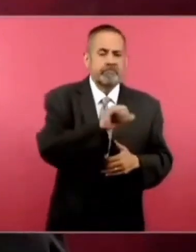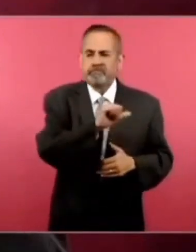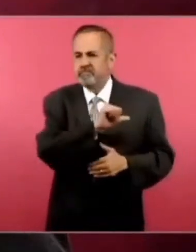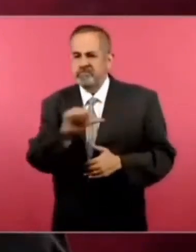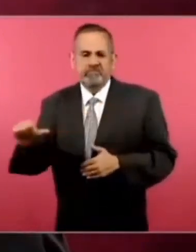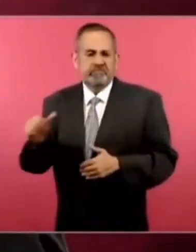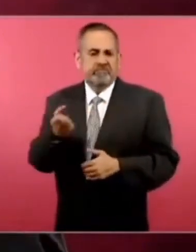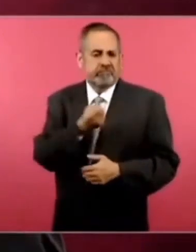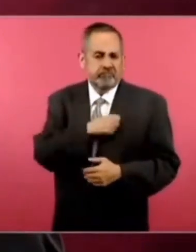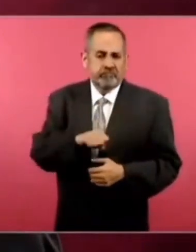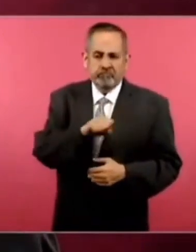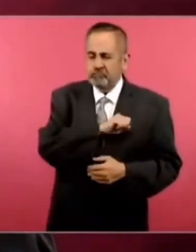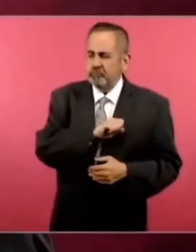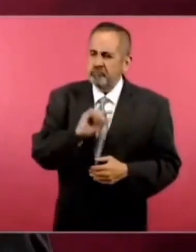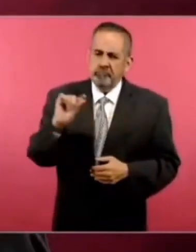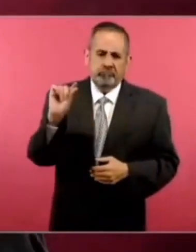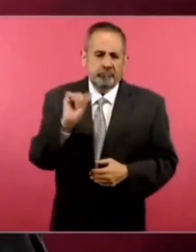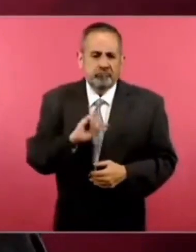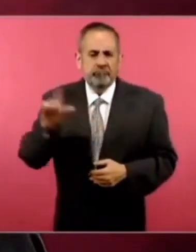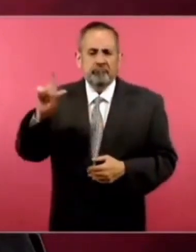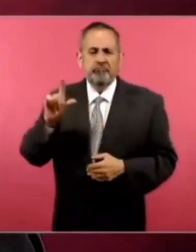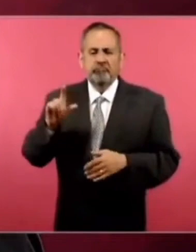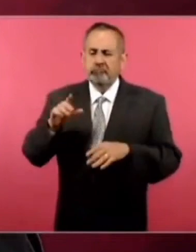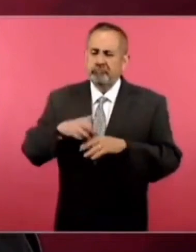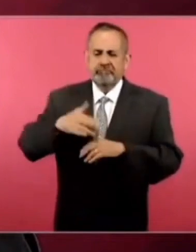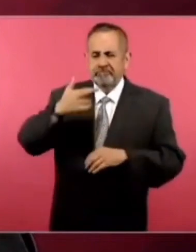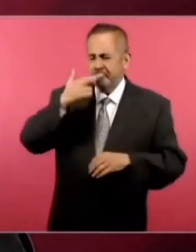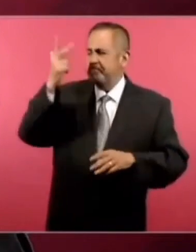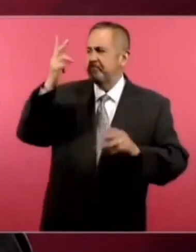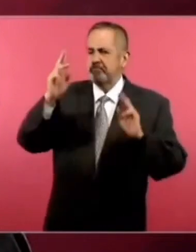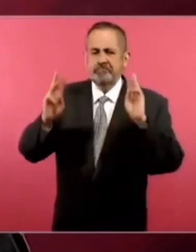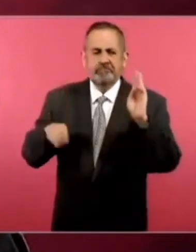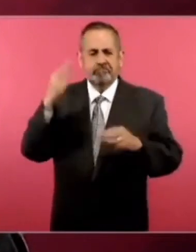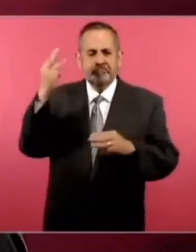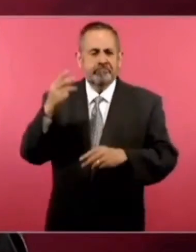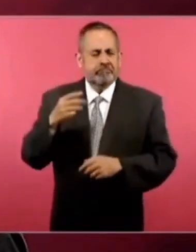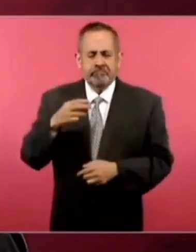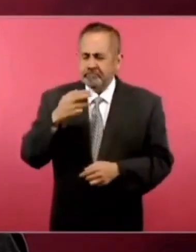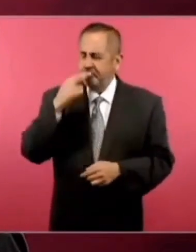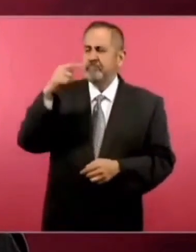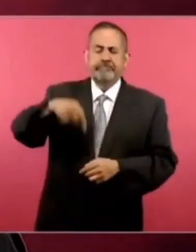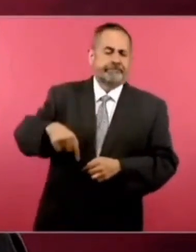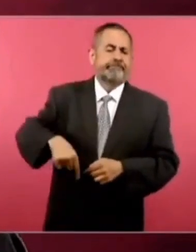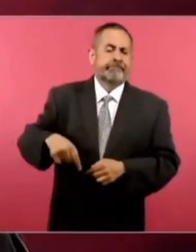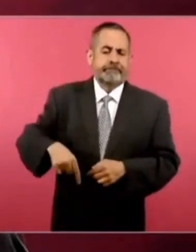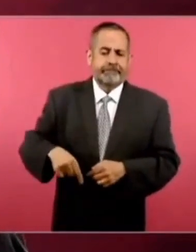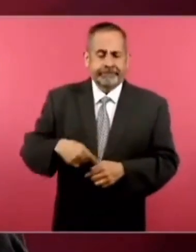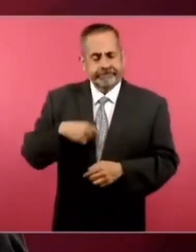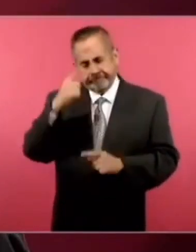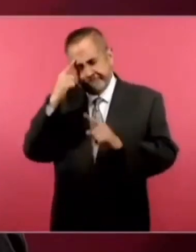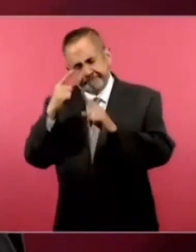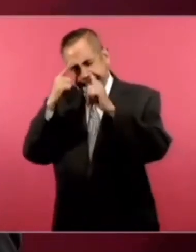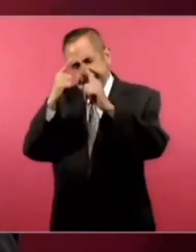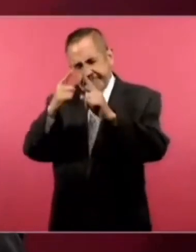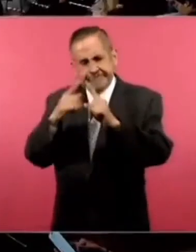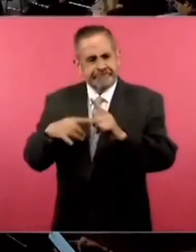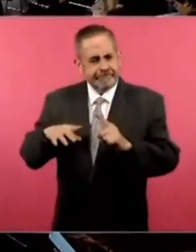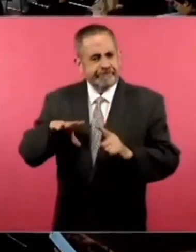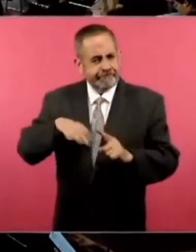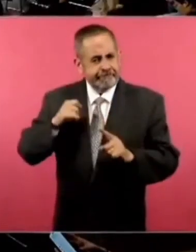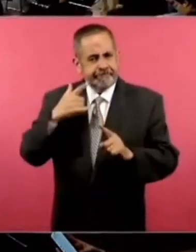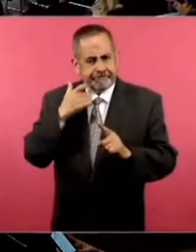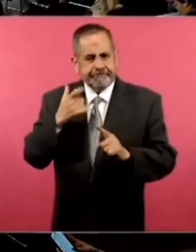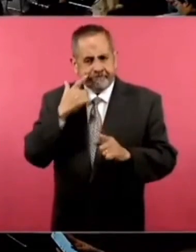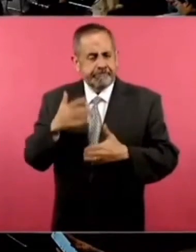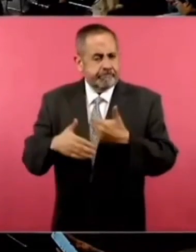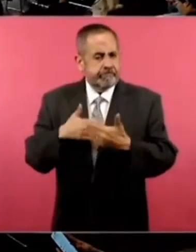de primer orden, de los mejores del mundo. Es un desafío, es un